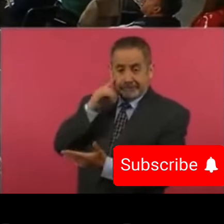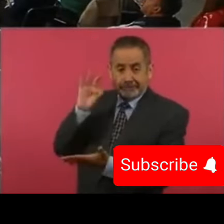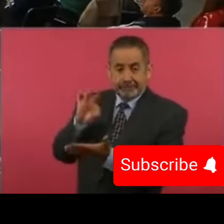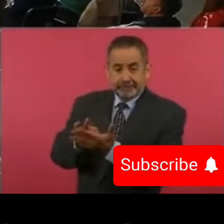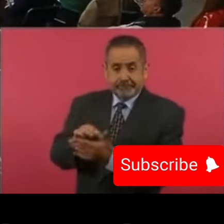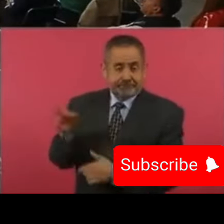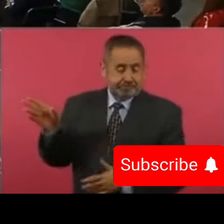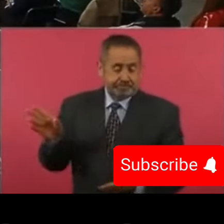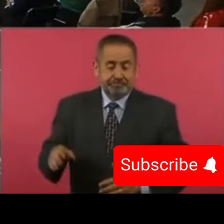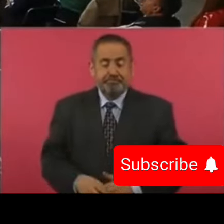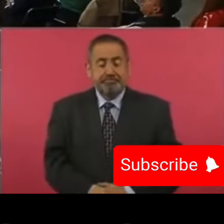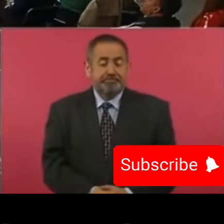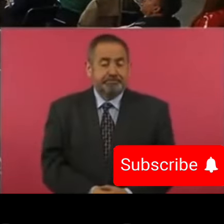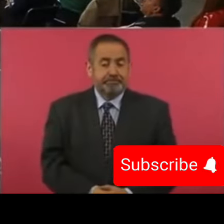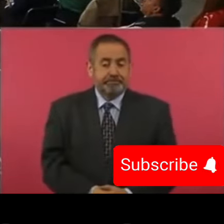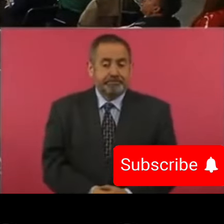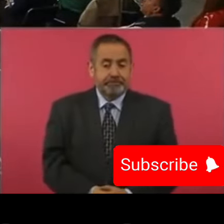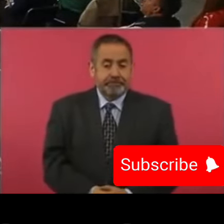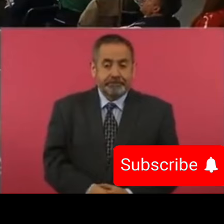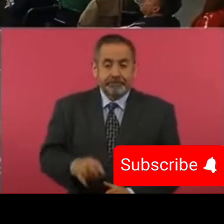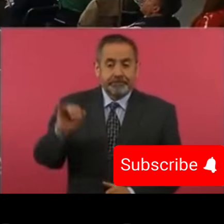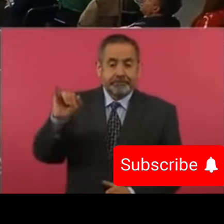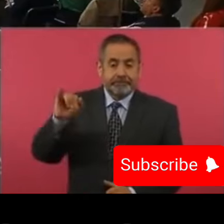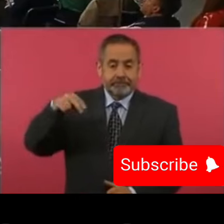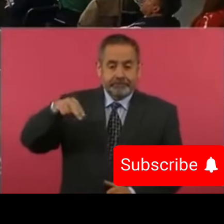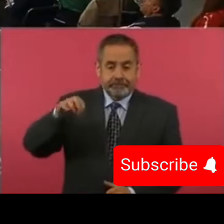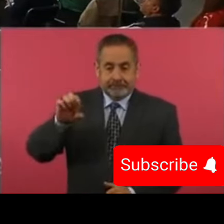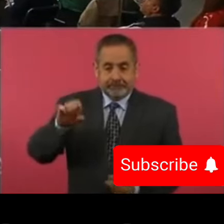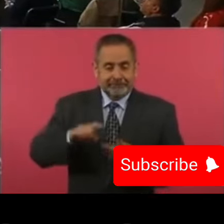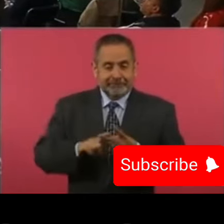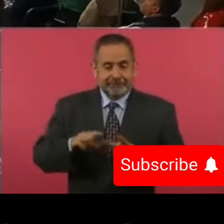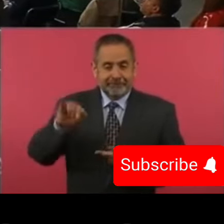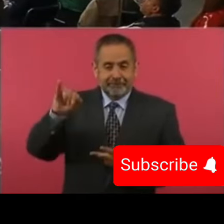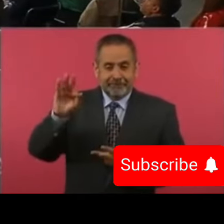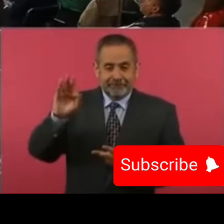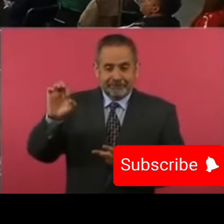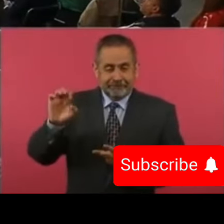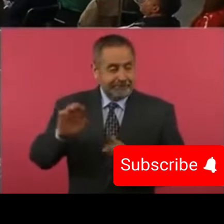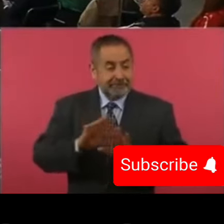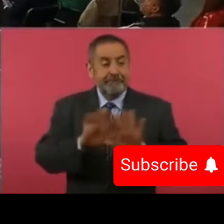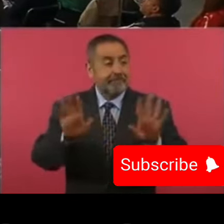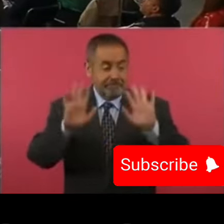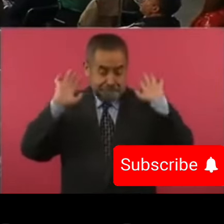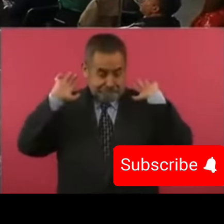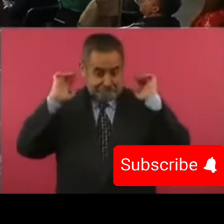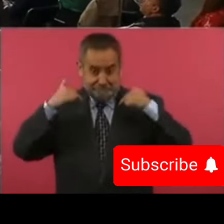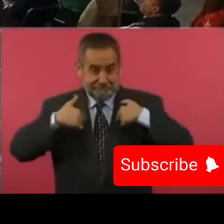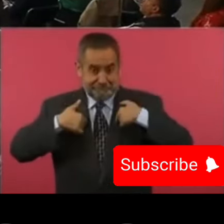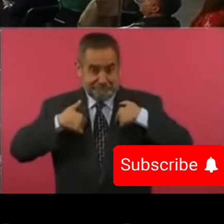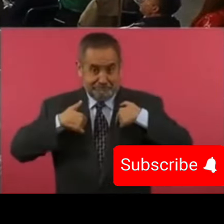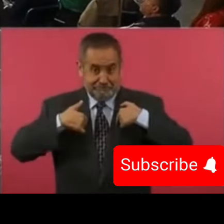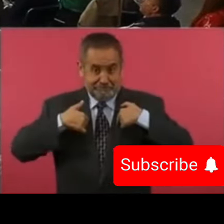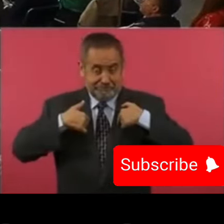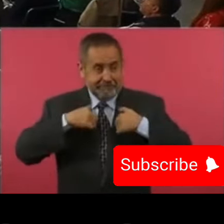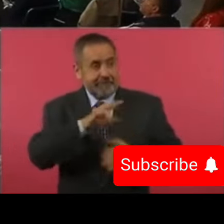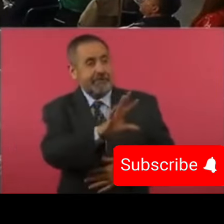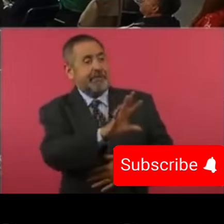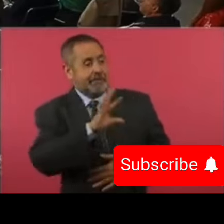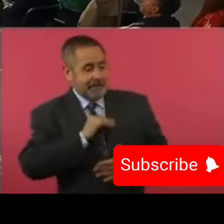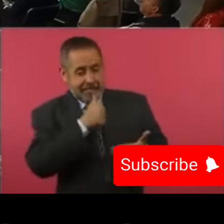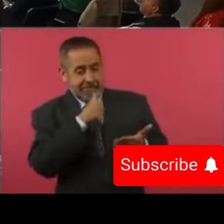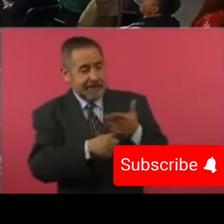está INE IFE Ya me di por